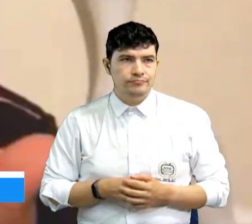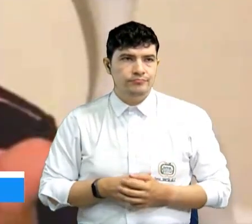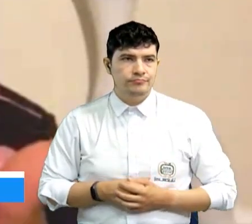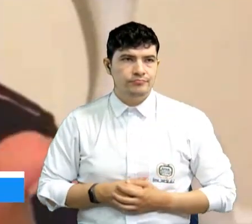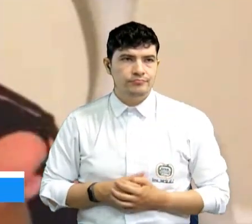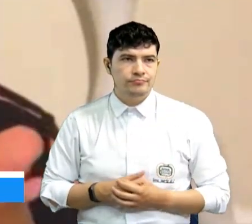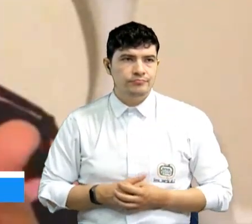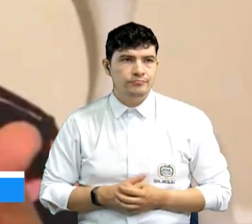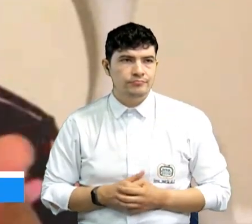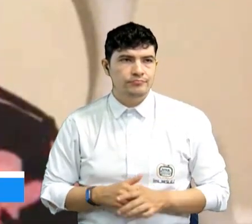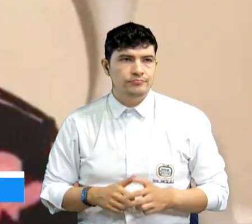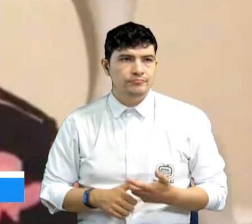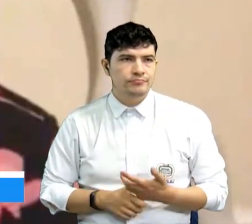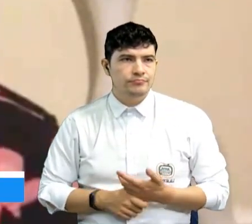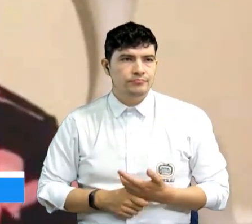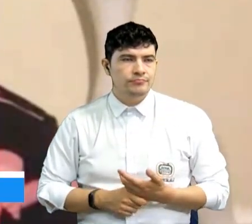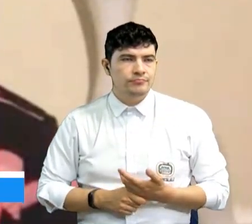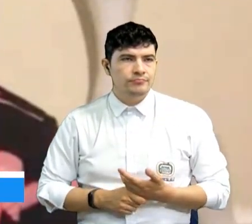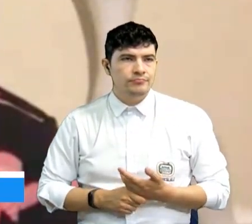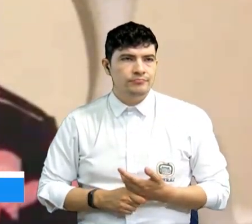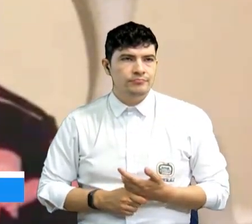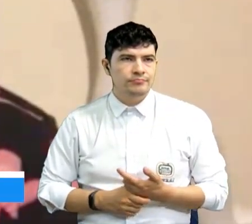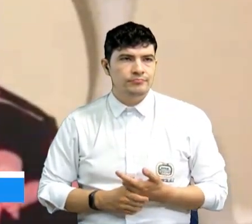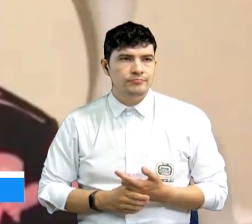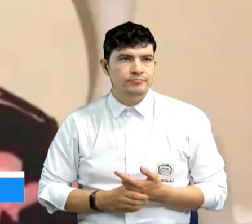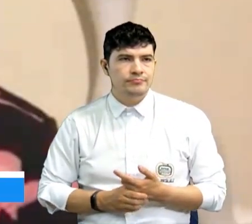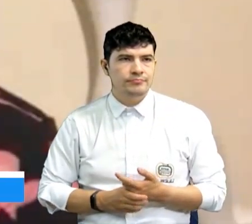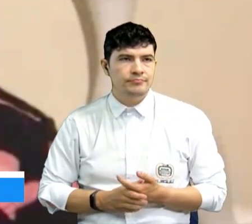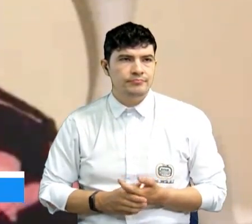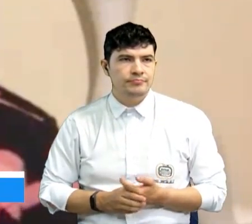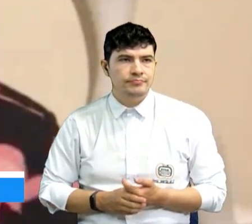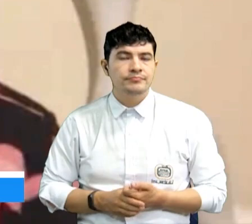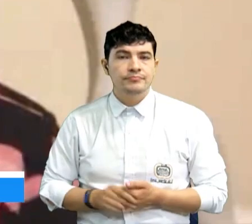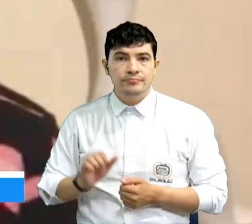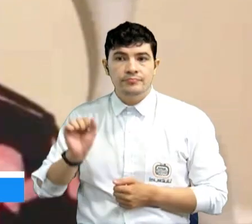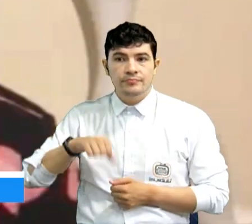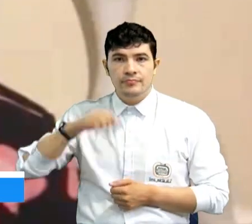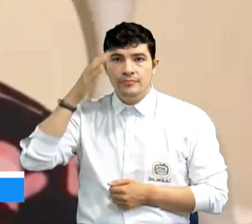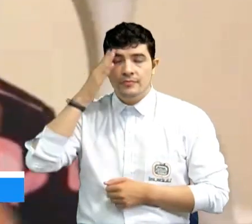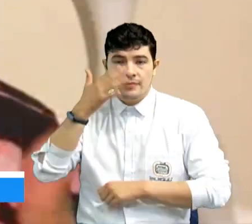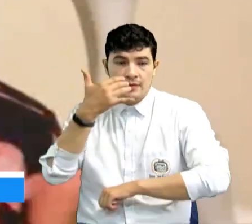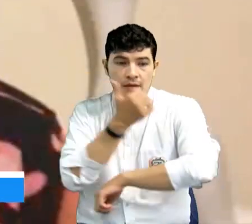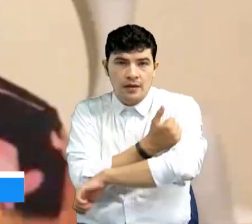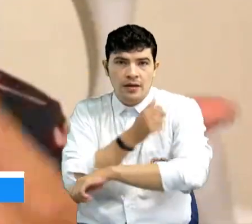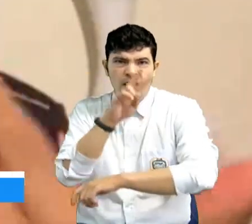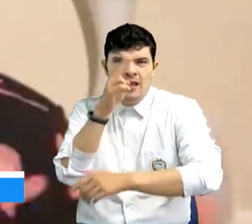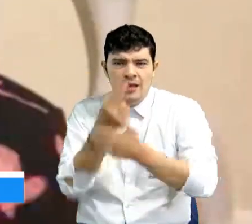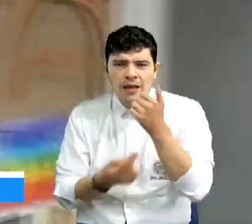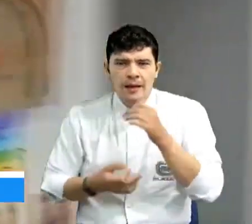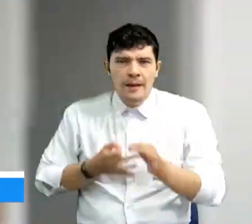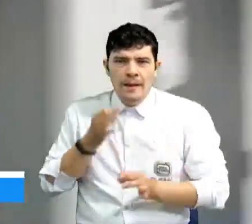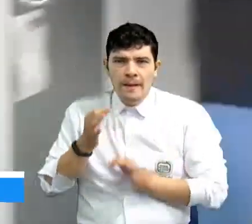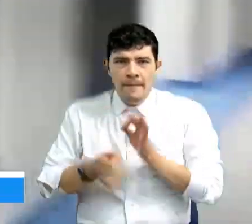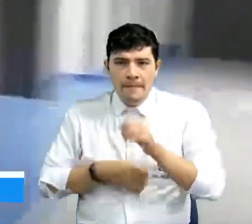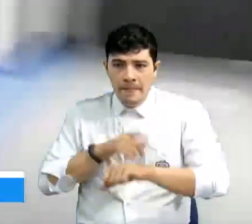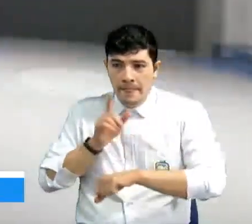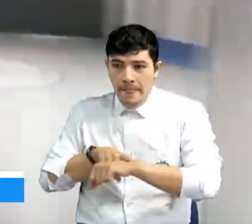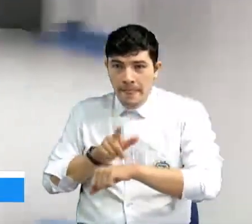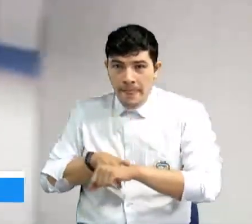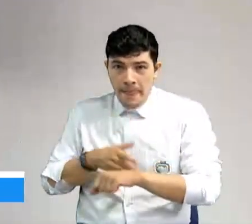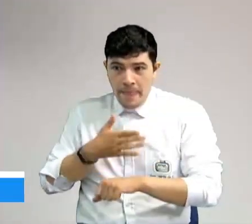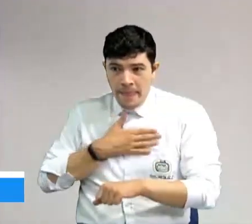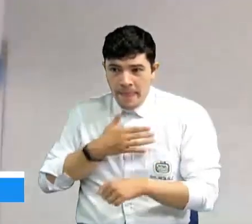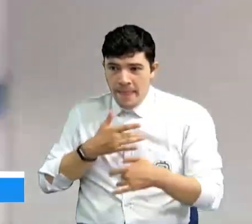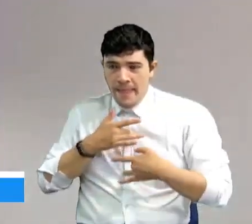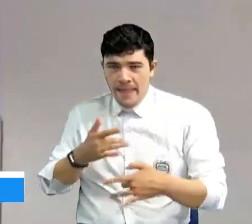que es segura y ahora sabemos también que da alguna doble protección eso quiere decir que el cien por cien de los voluntarios como yo